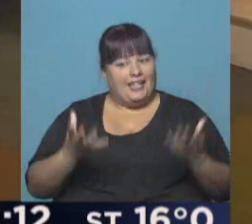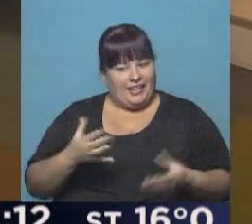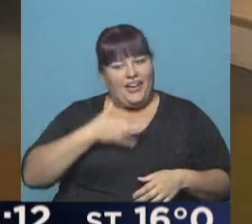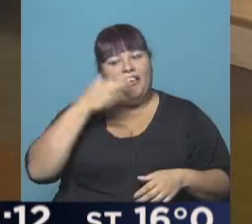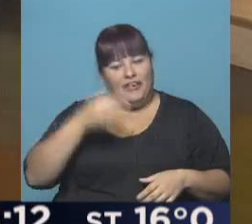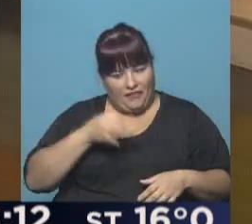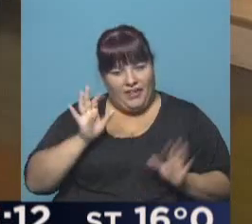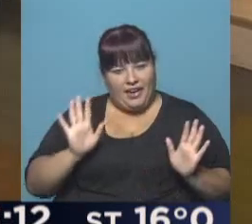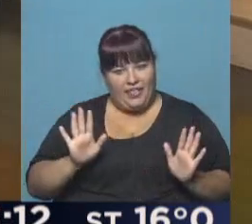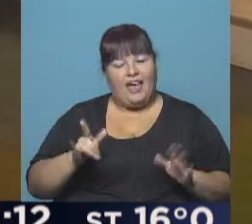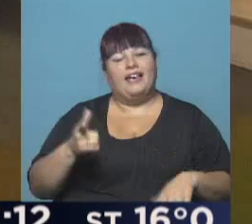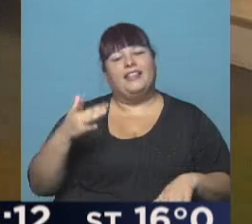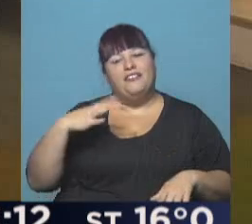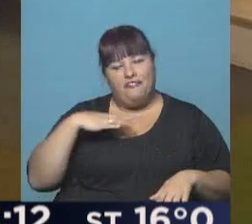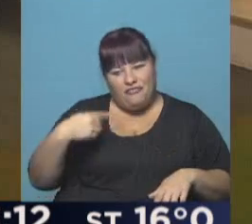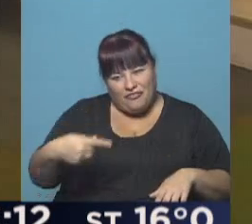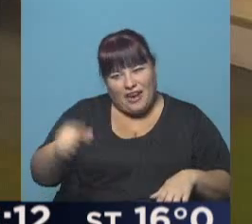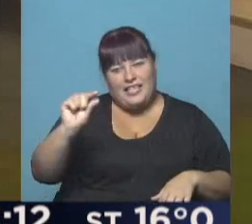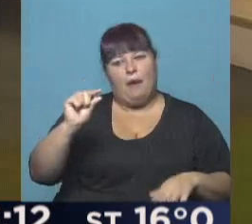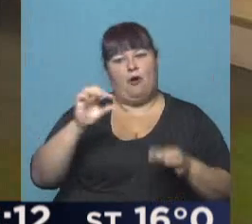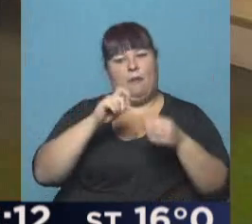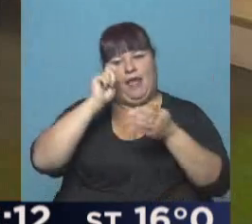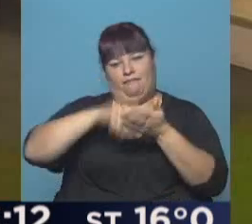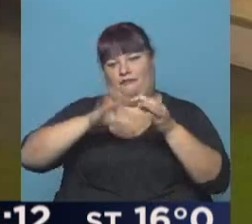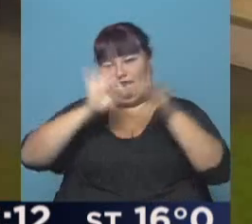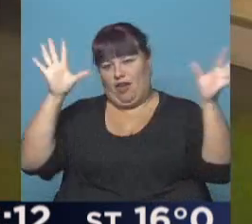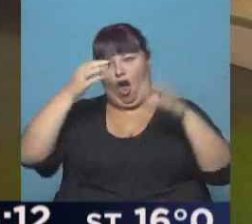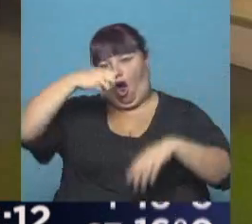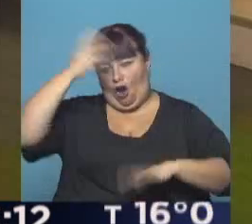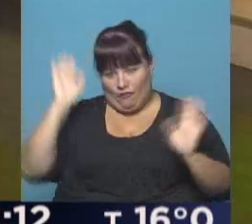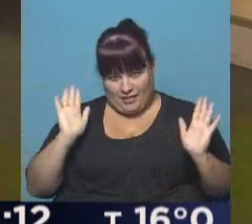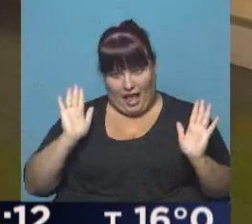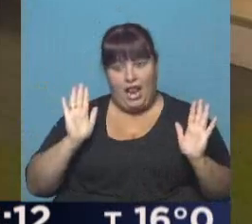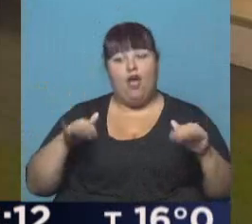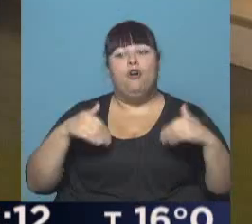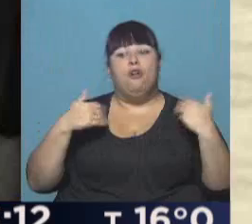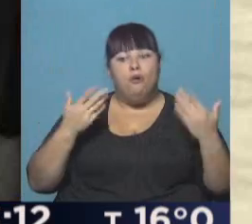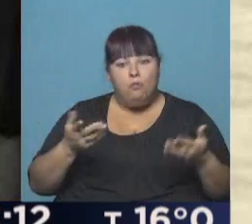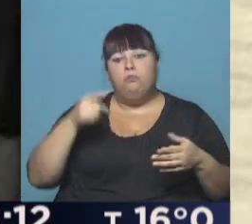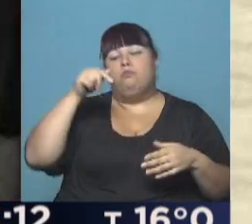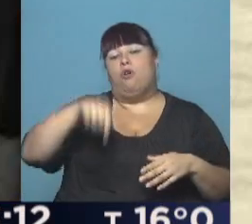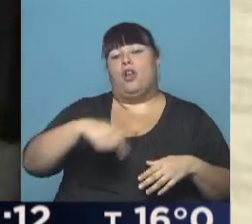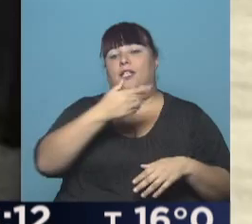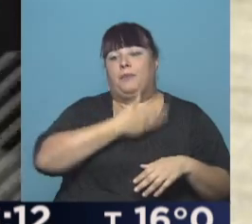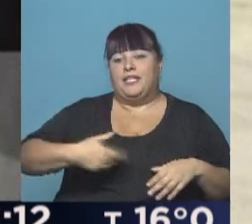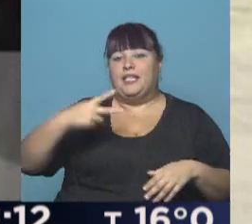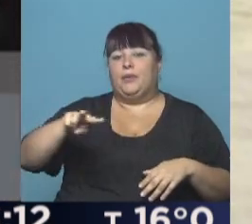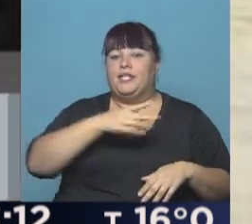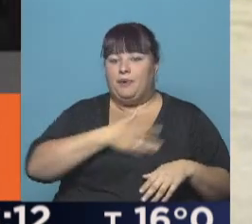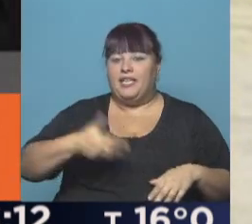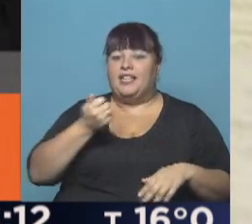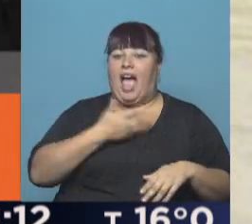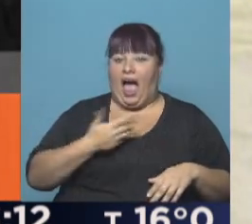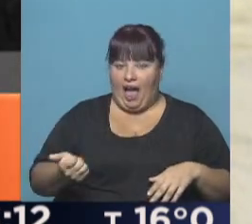verdad, sí. Faltan días para la desvinculación oficial. Por ese motivo, están el presidente y vicepresidente de la